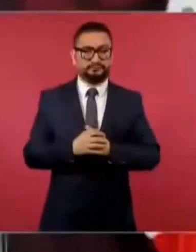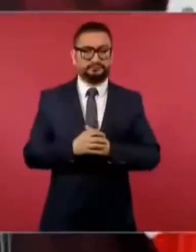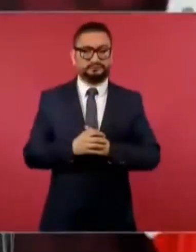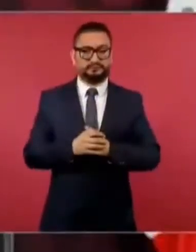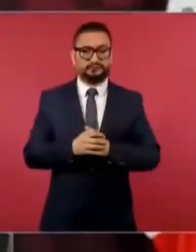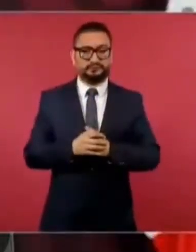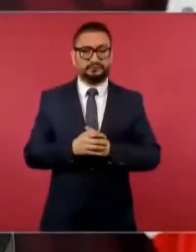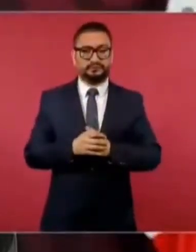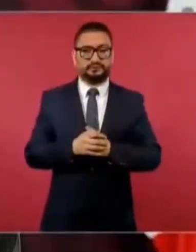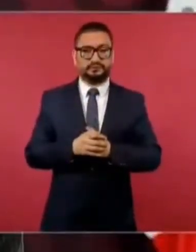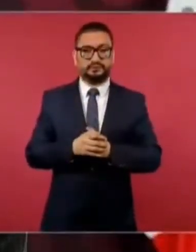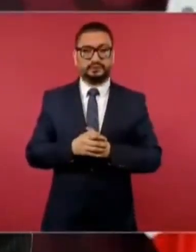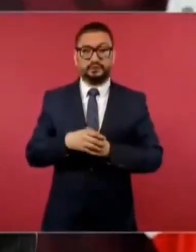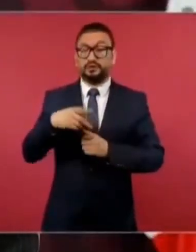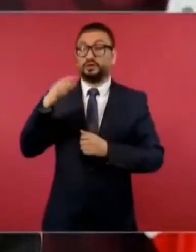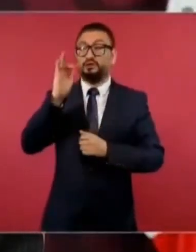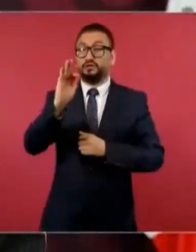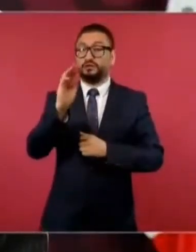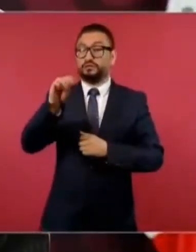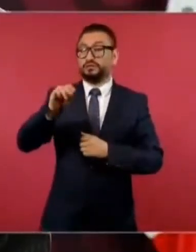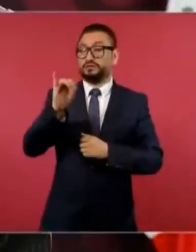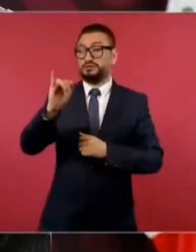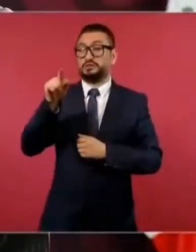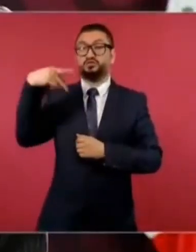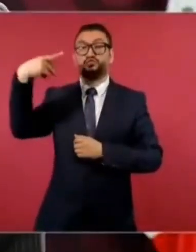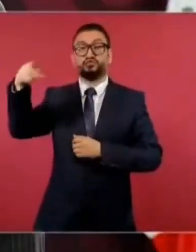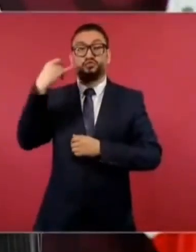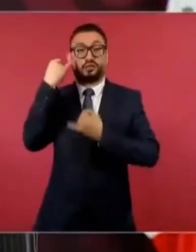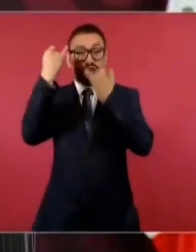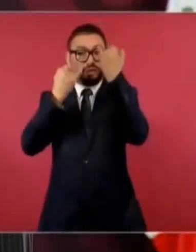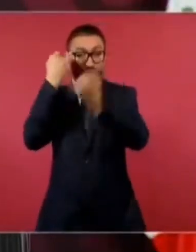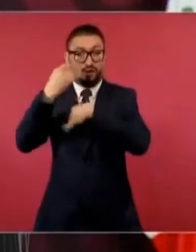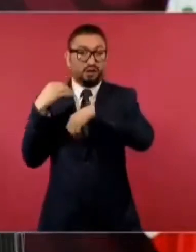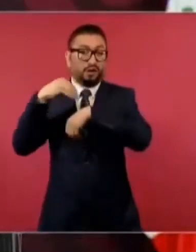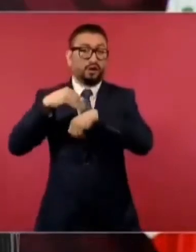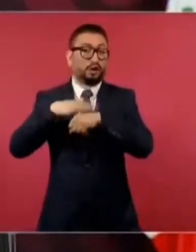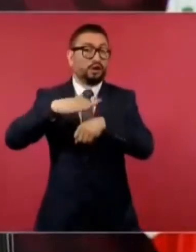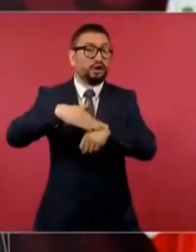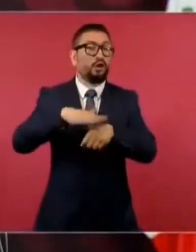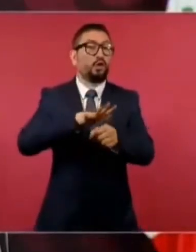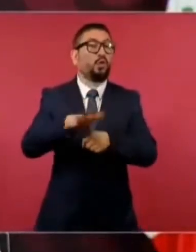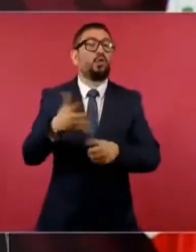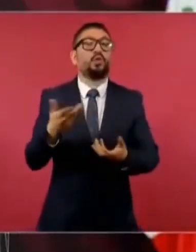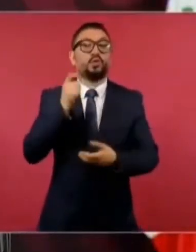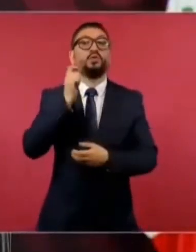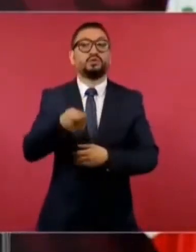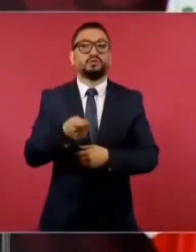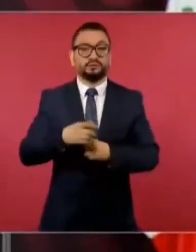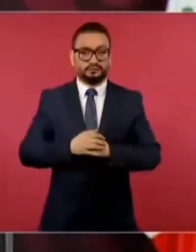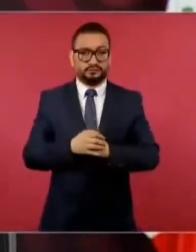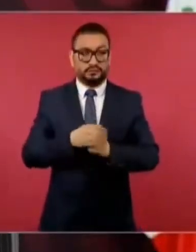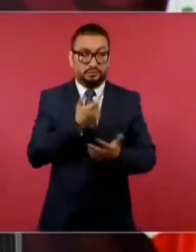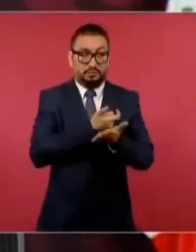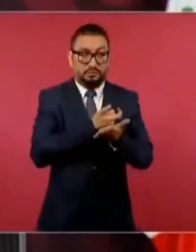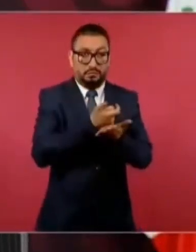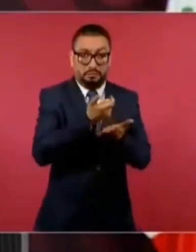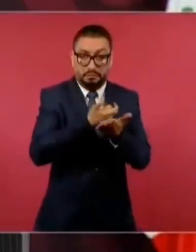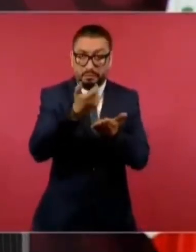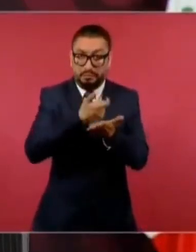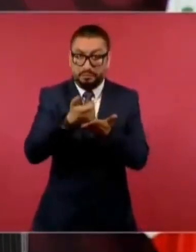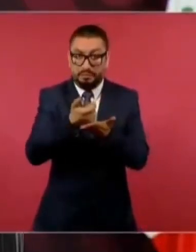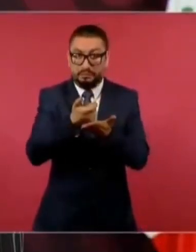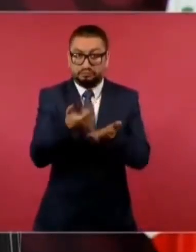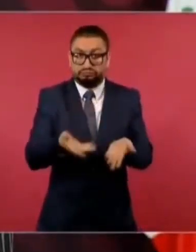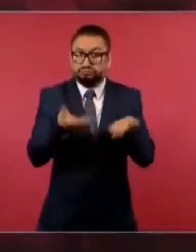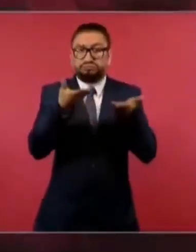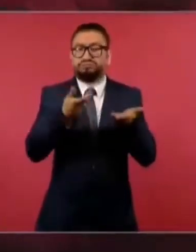¿Qué estaba en la agenda del Fondo Monetario Internacional? Mantener congelados los salarios.